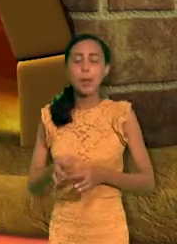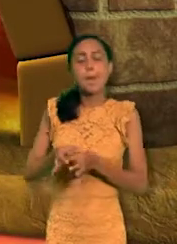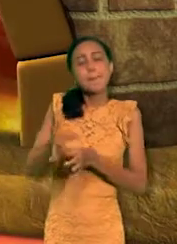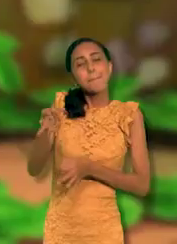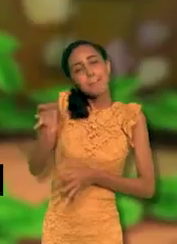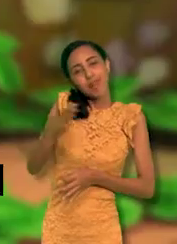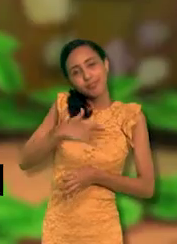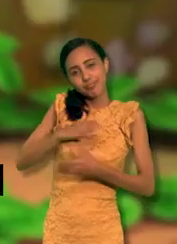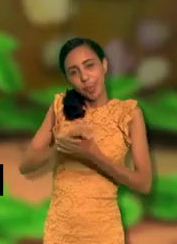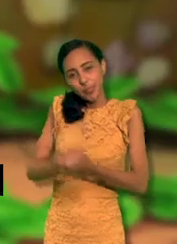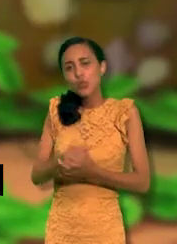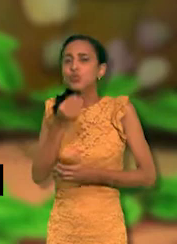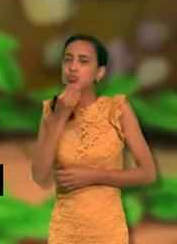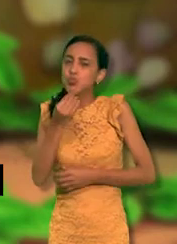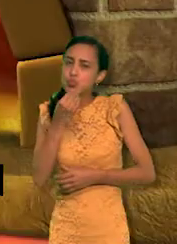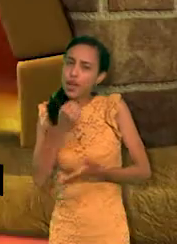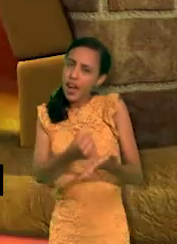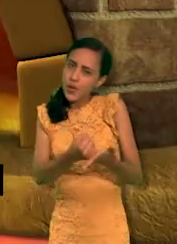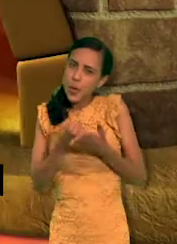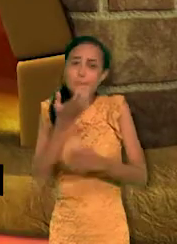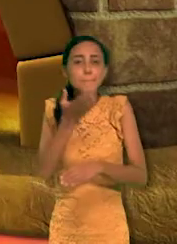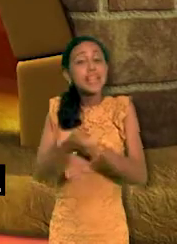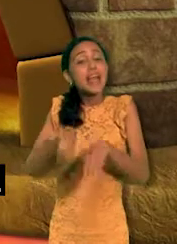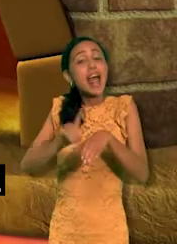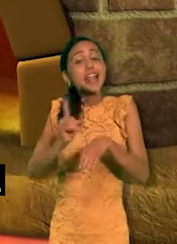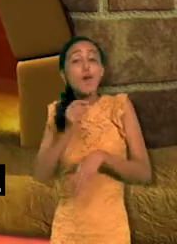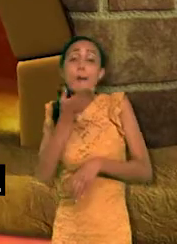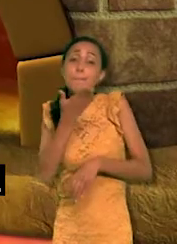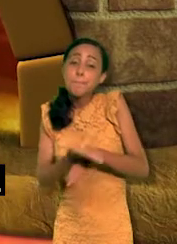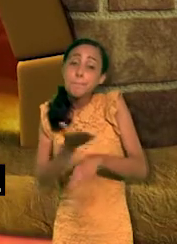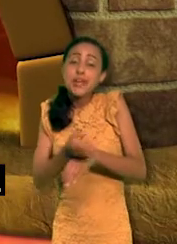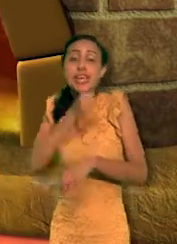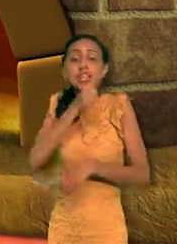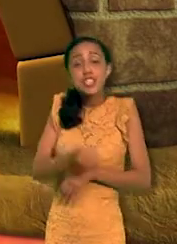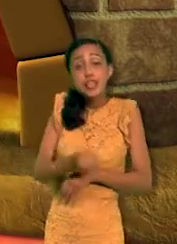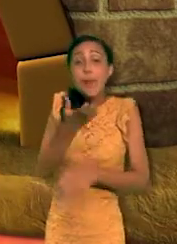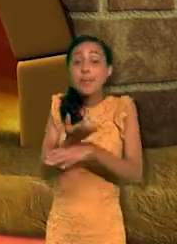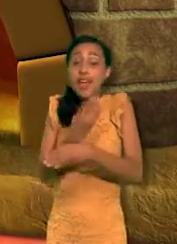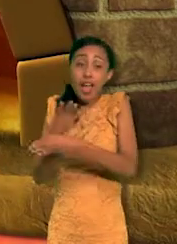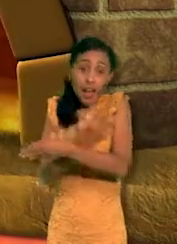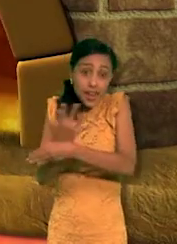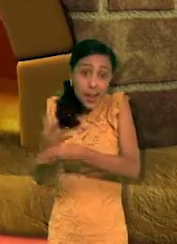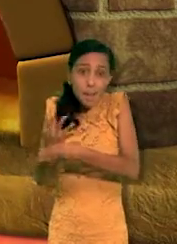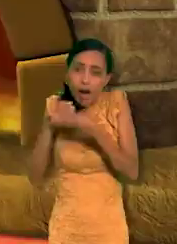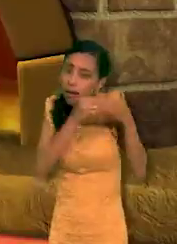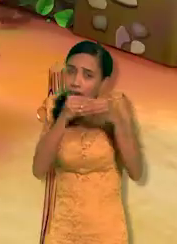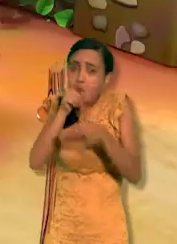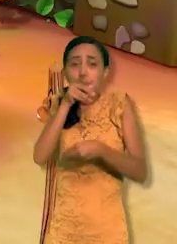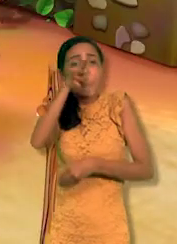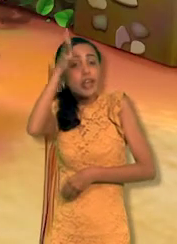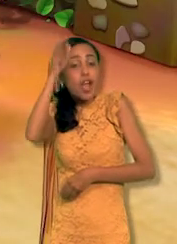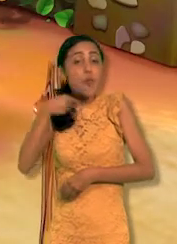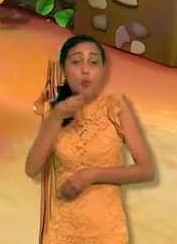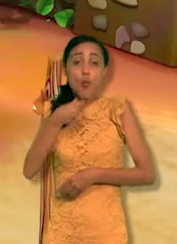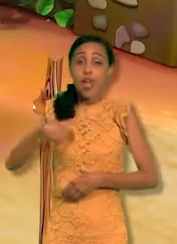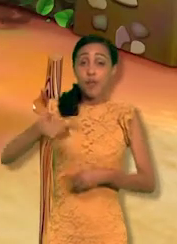Palo querido, ¿podrías hacerme el favor de pedirle al perro que le pida el chivo, que le pida la hierba, que le limpia el gallo, payo, el pico, para